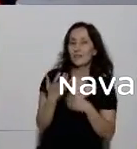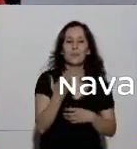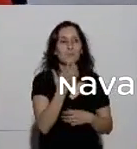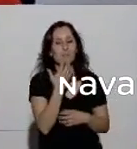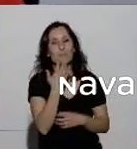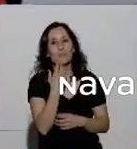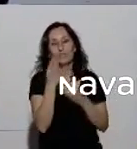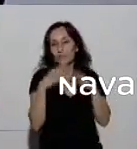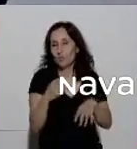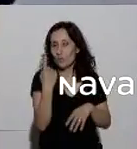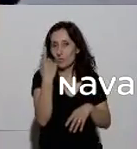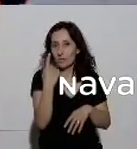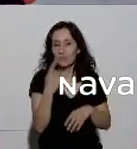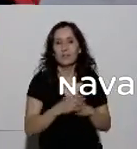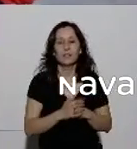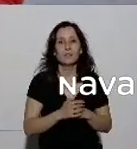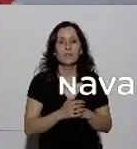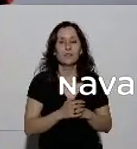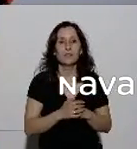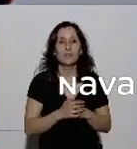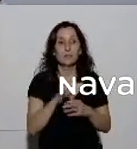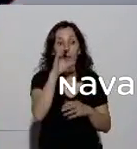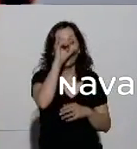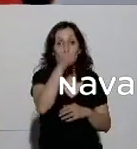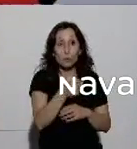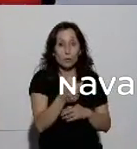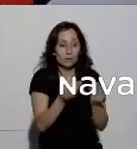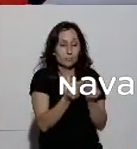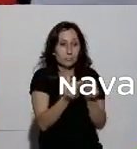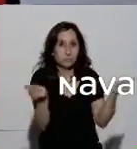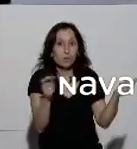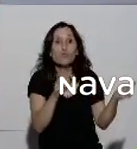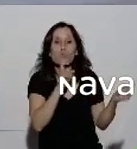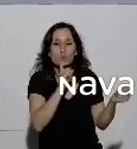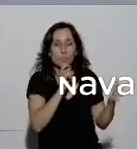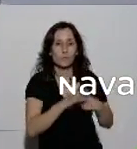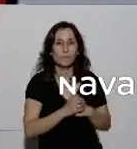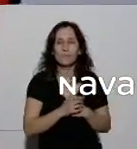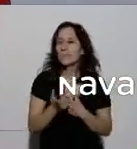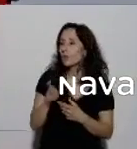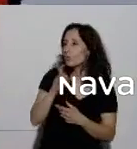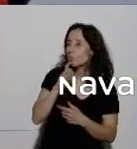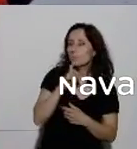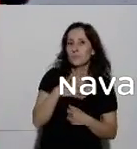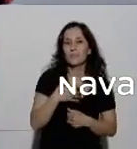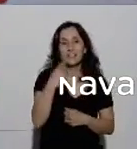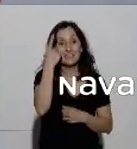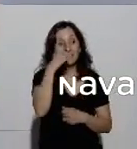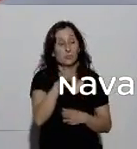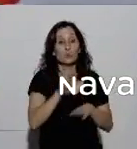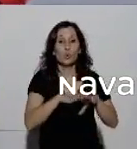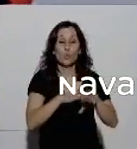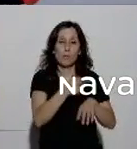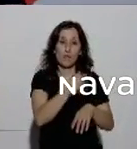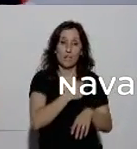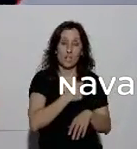leyenda que dice cómo desaparecieron las cuevas, las brujas. De las cuevas. Entonces, hoy sabemos que fue la Inquisición la que se las